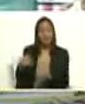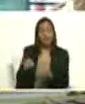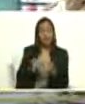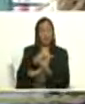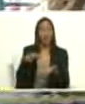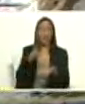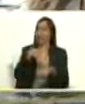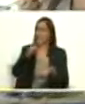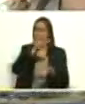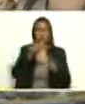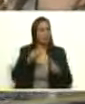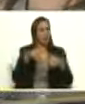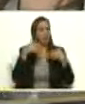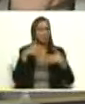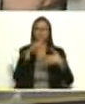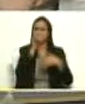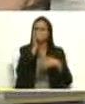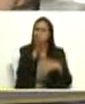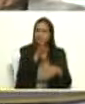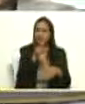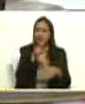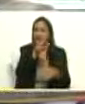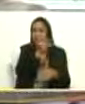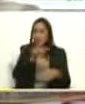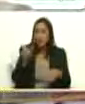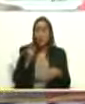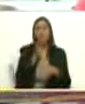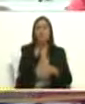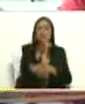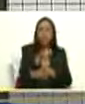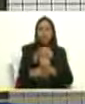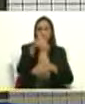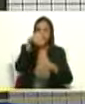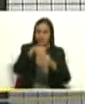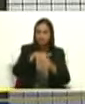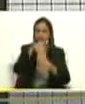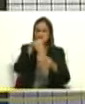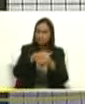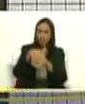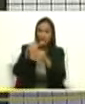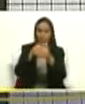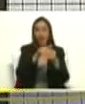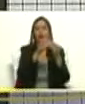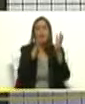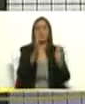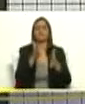rescatada la asamblea nacional para que trabaje Ahora sí por el país como lo está